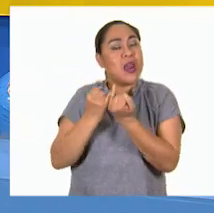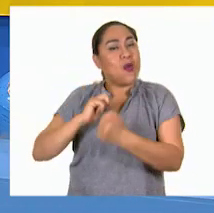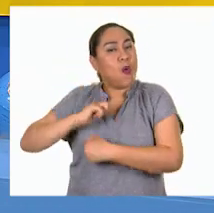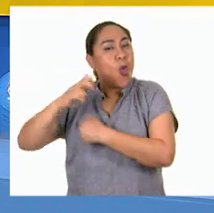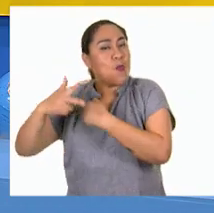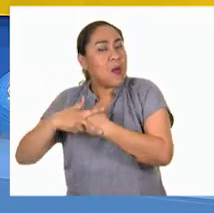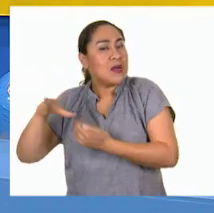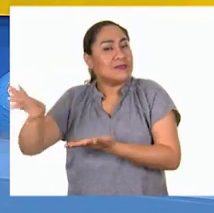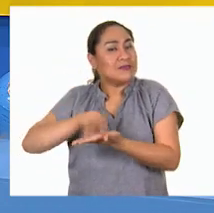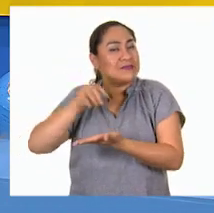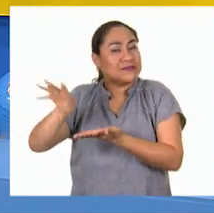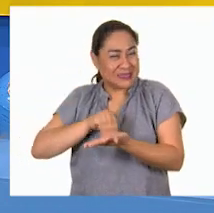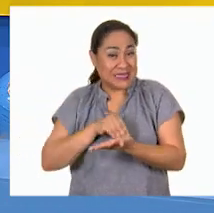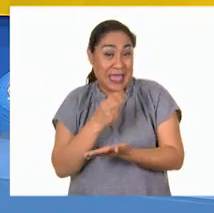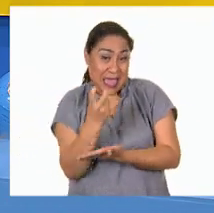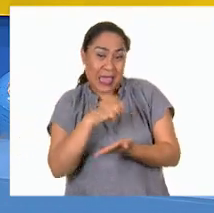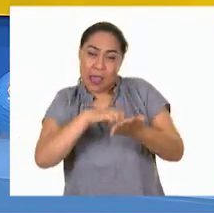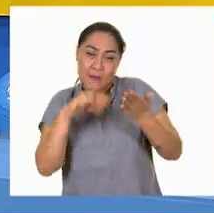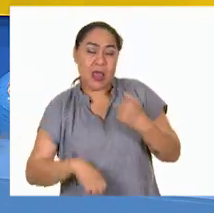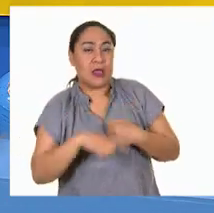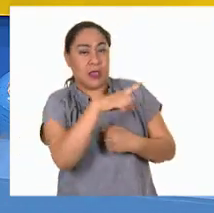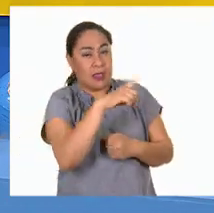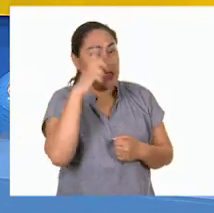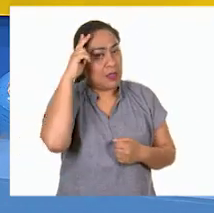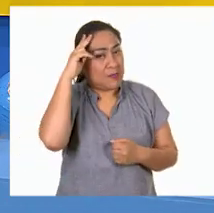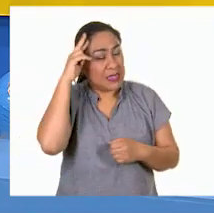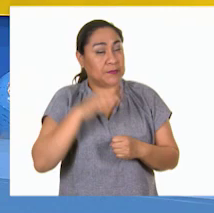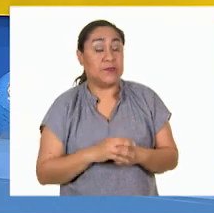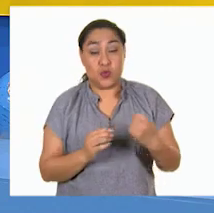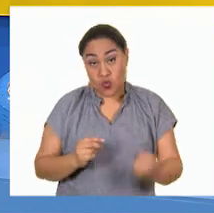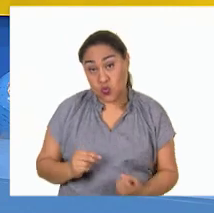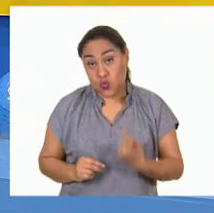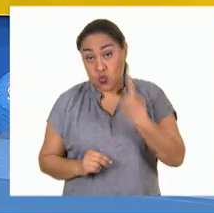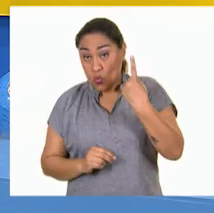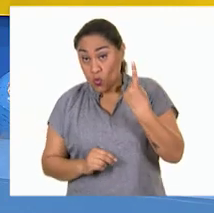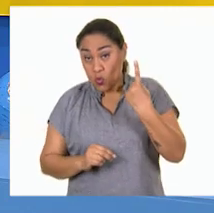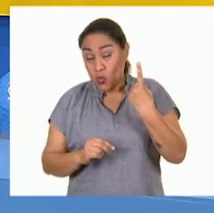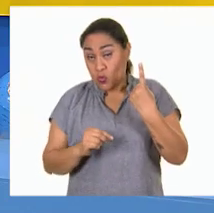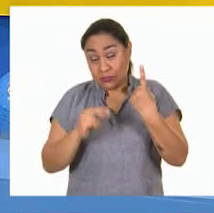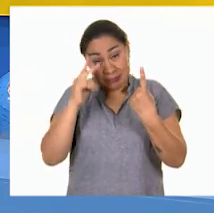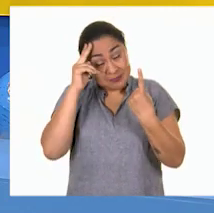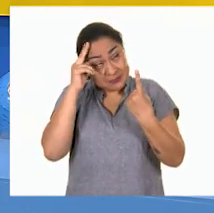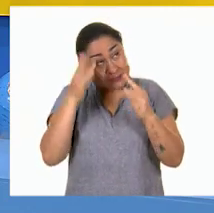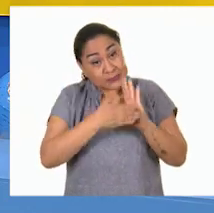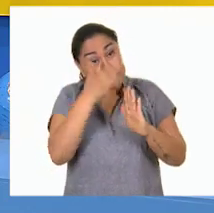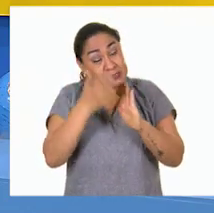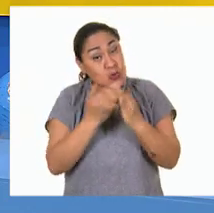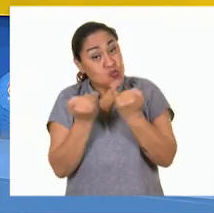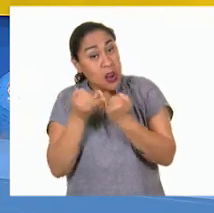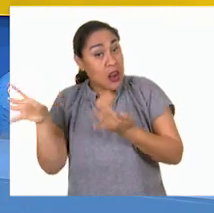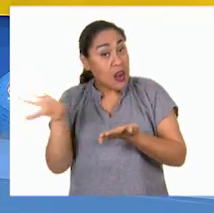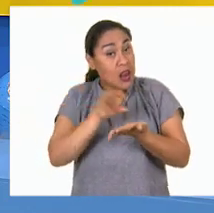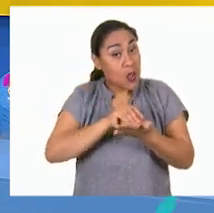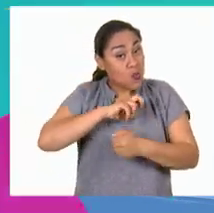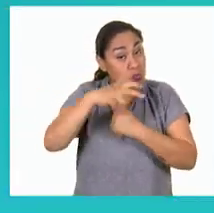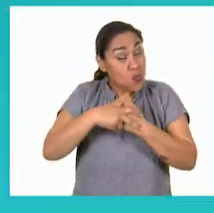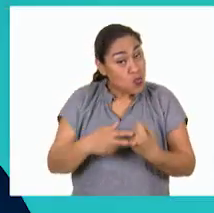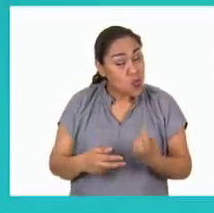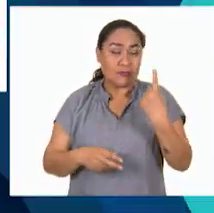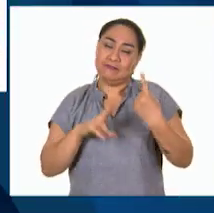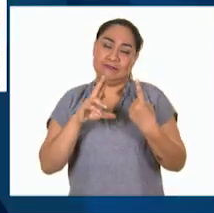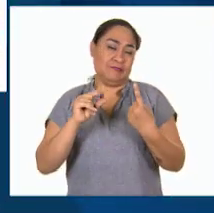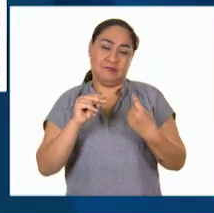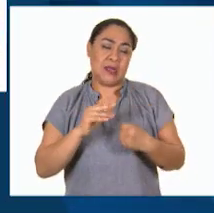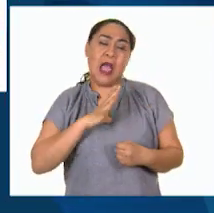eso mencionamos el caso del Palacio de Bellas Artes, aunque este no es el único edificio que se construyó siguiendo el ejemplo europeo, En